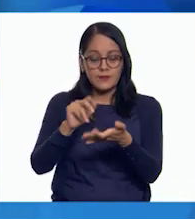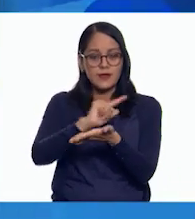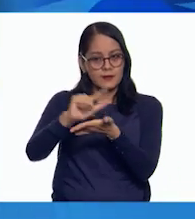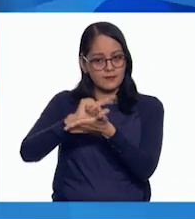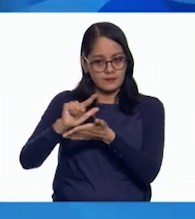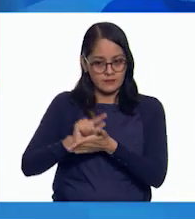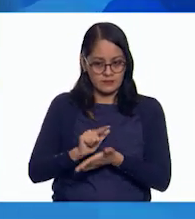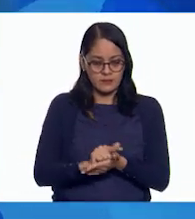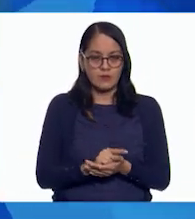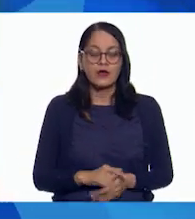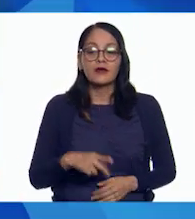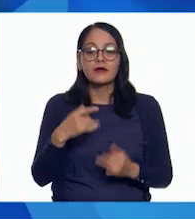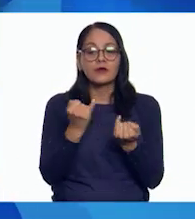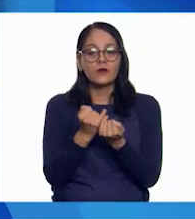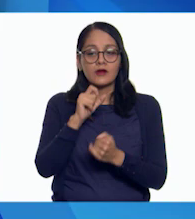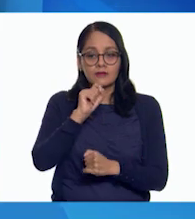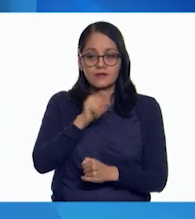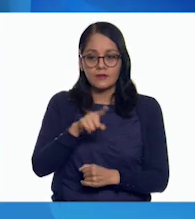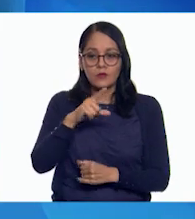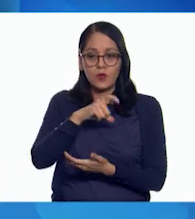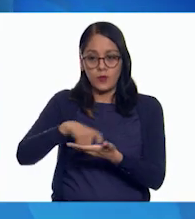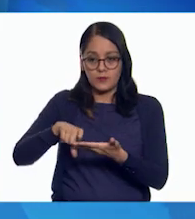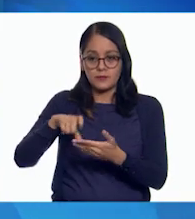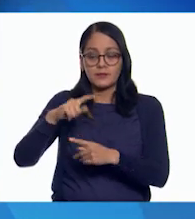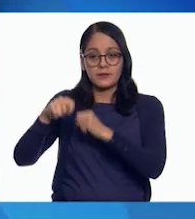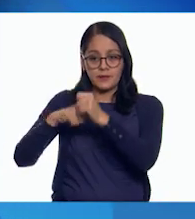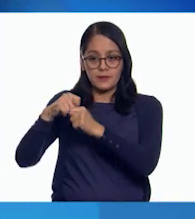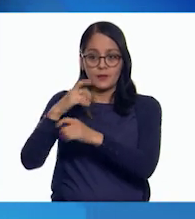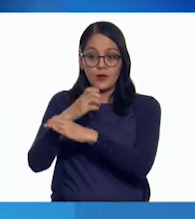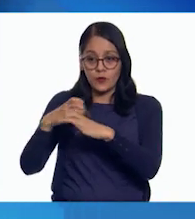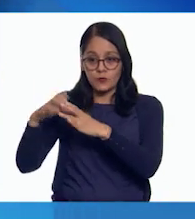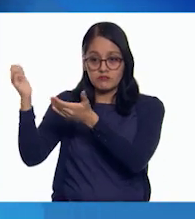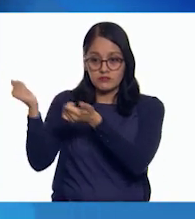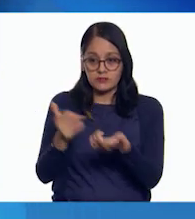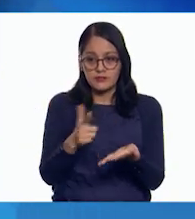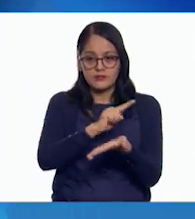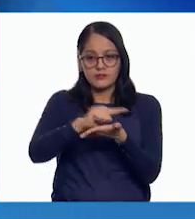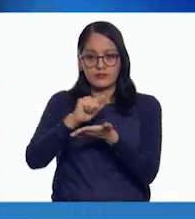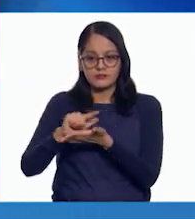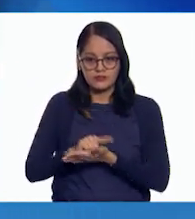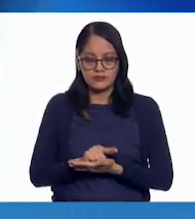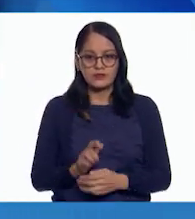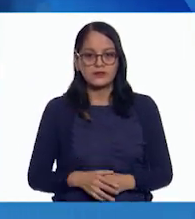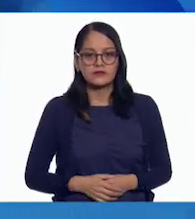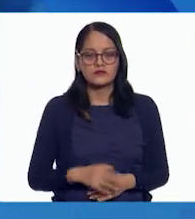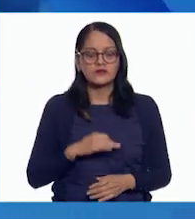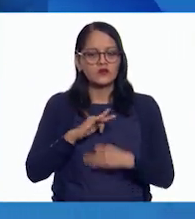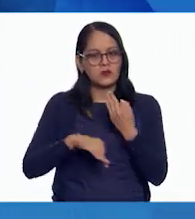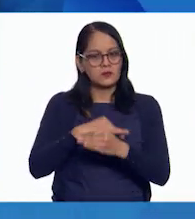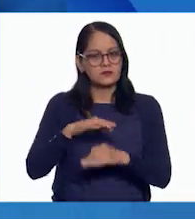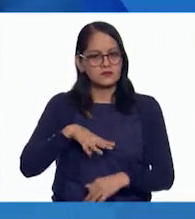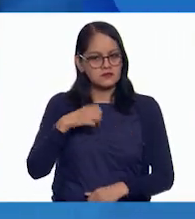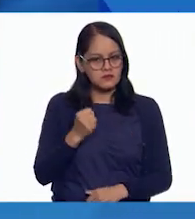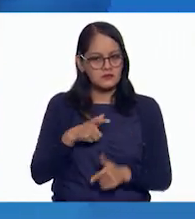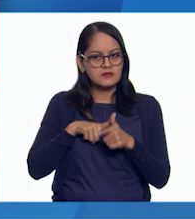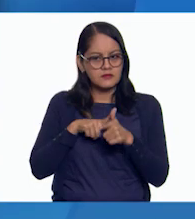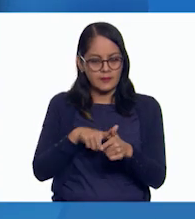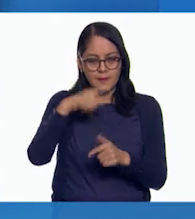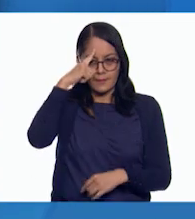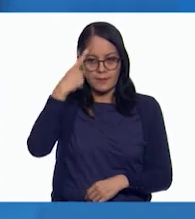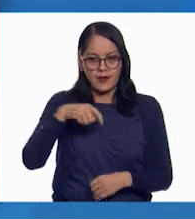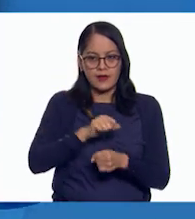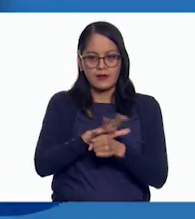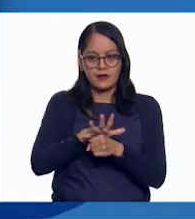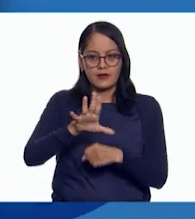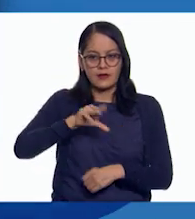más utilizas. También las cosas que compres en la tienda o en el supermercado. Sigamos luchando juntos contra este